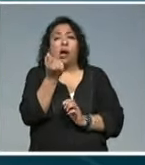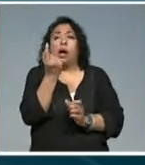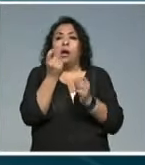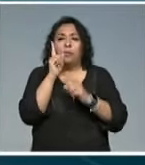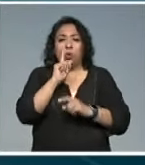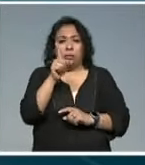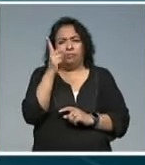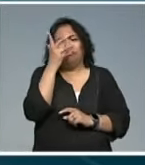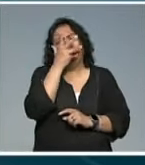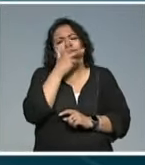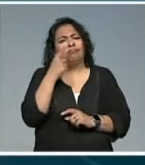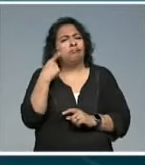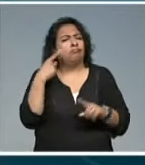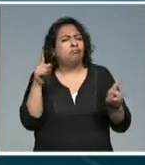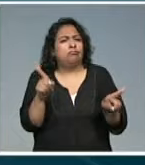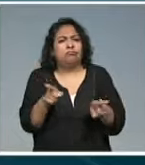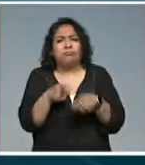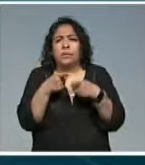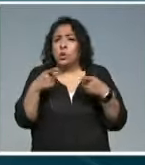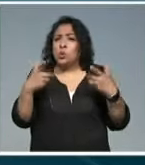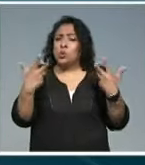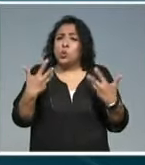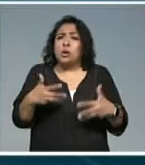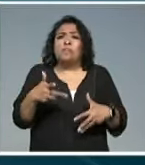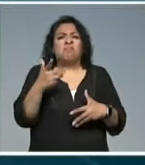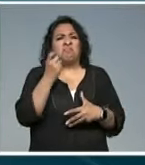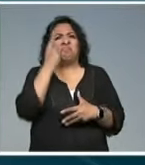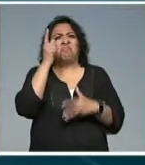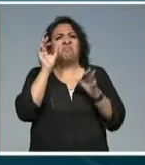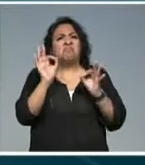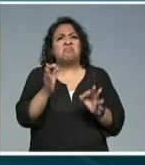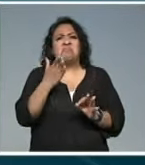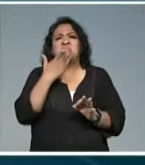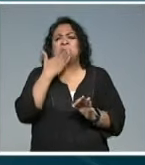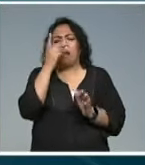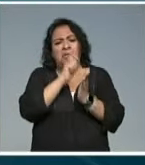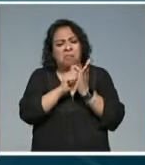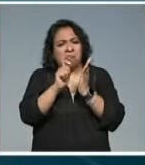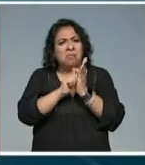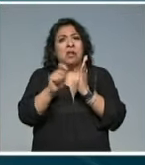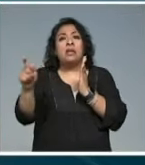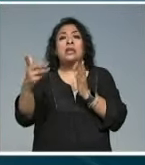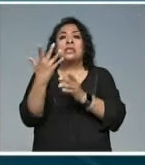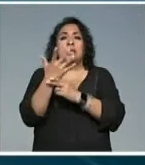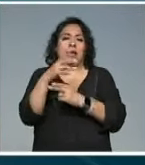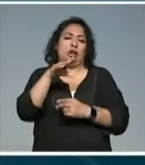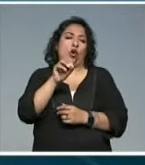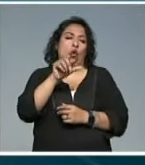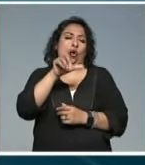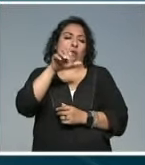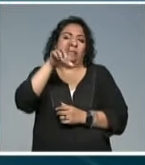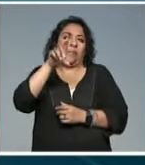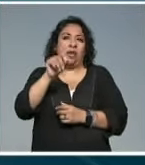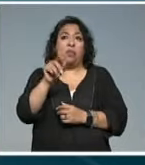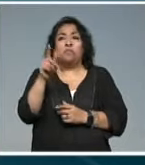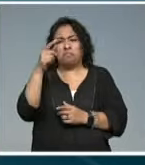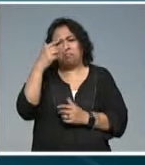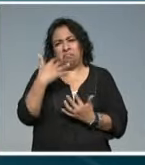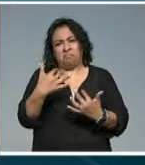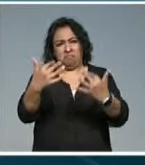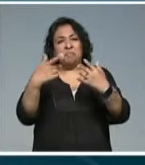obra bellísima, es una obra muy bien compuesta, con muy buena mano de la maestra Olmedo, y creo que el público